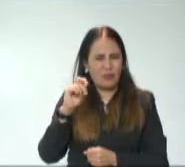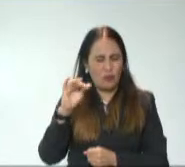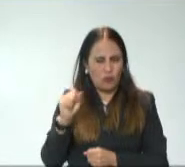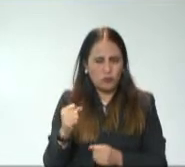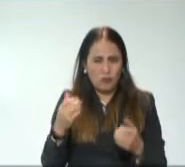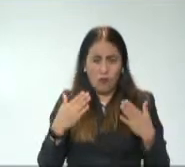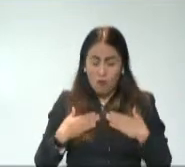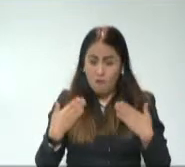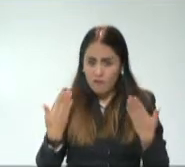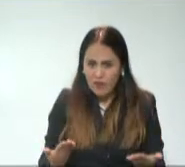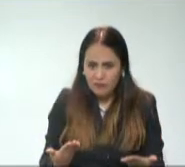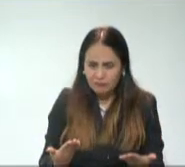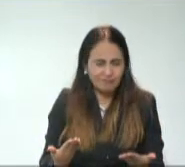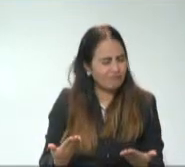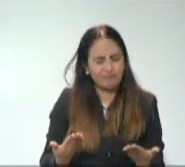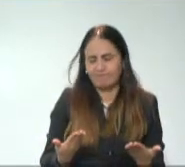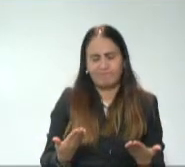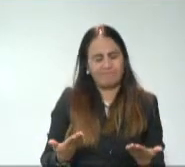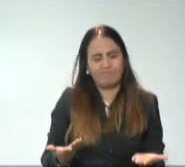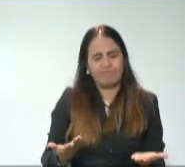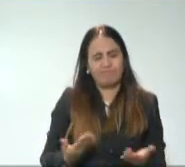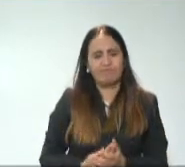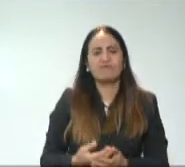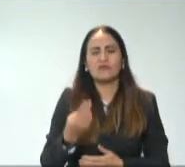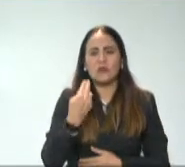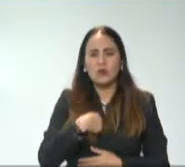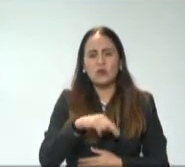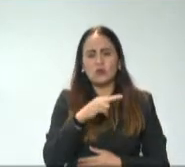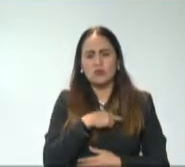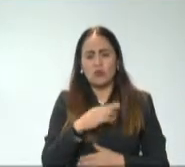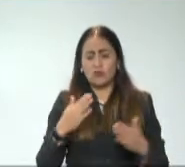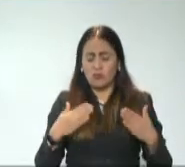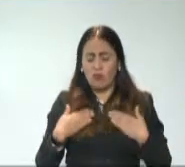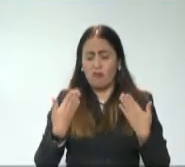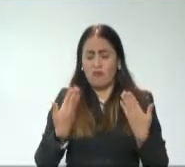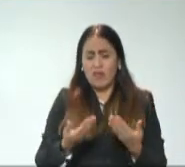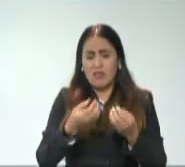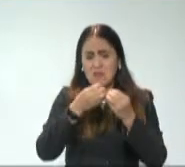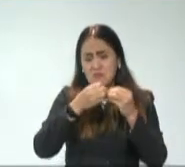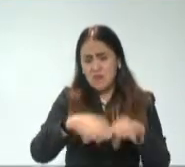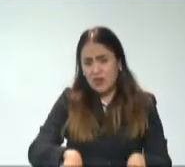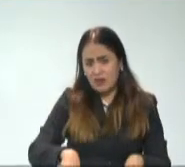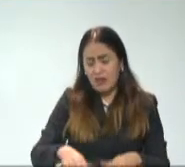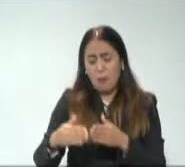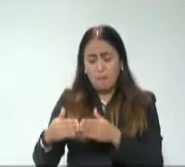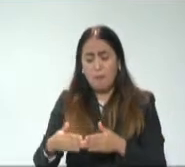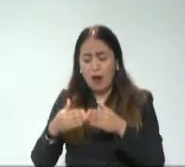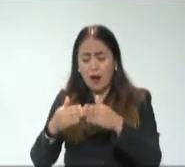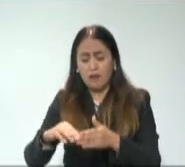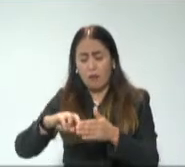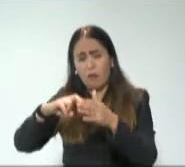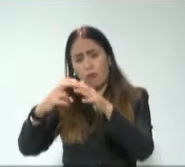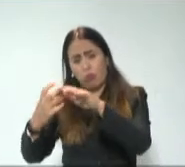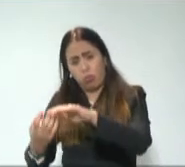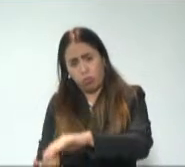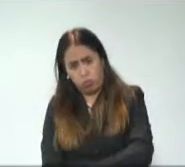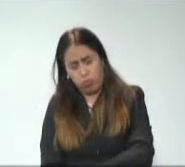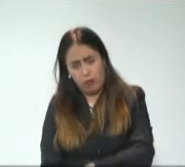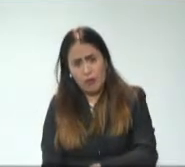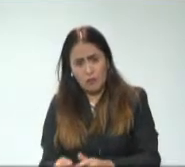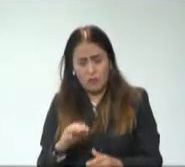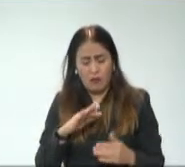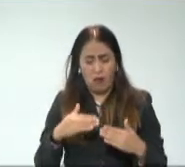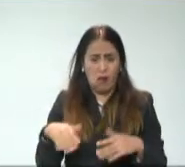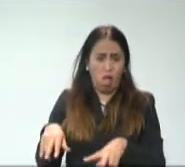desconfianza entonces No podemos perder la confianza cuando el barco se está hundiendo no